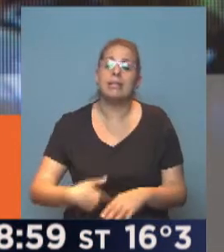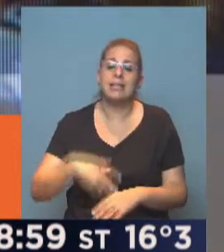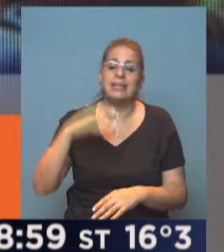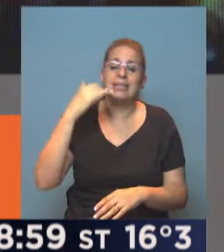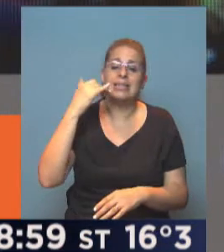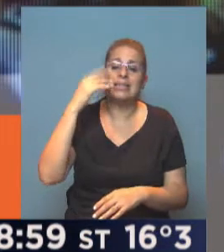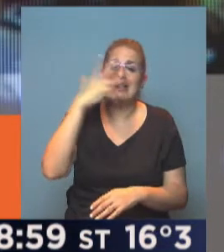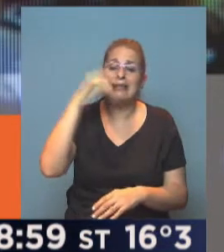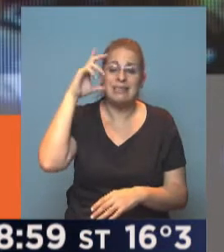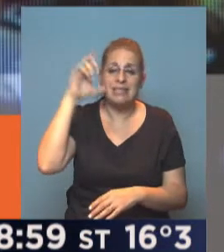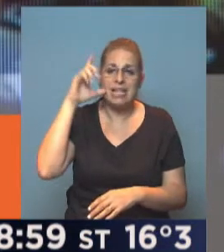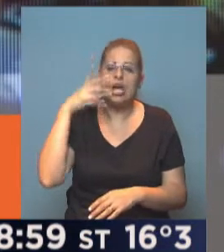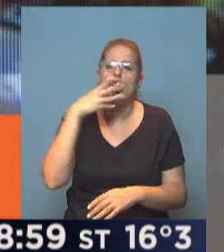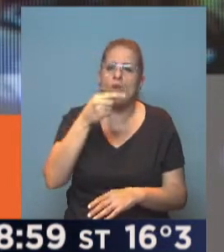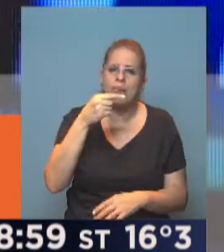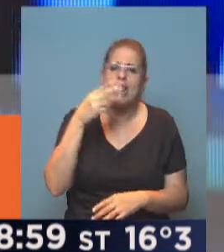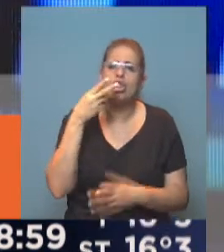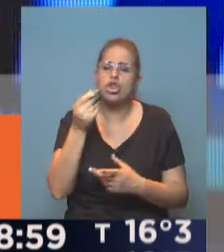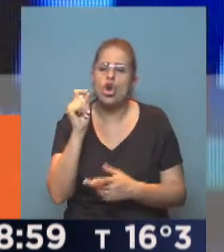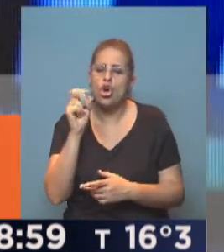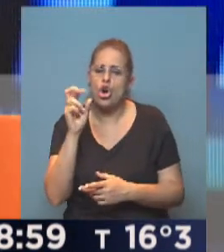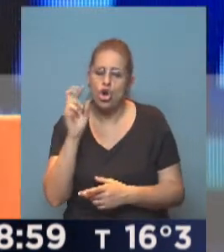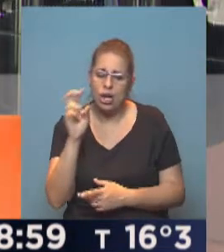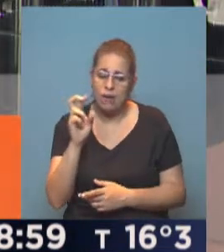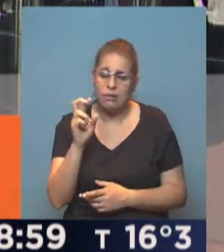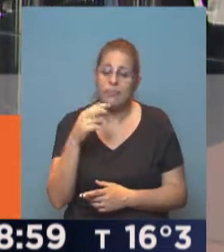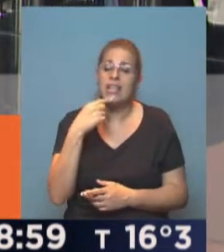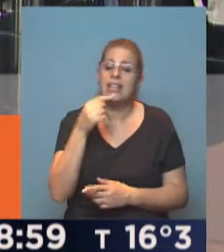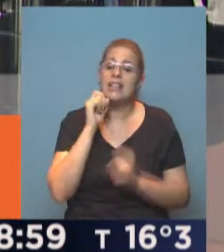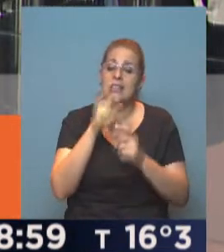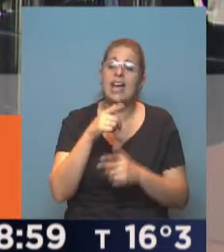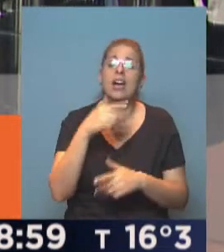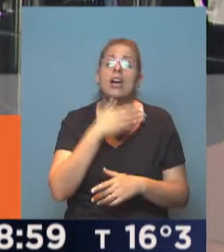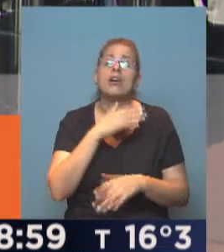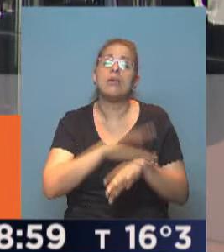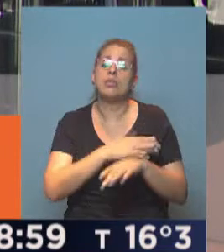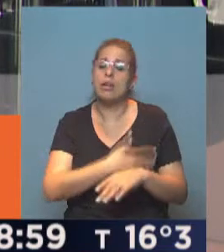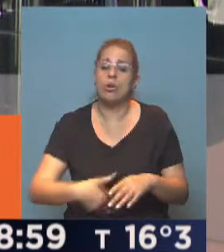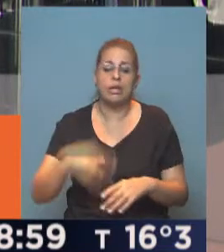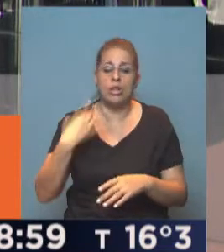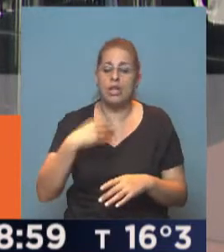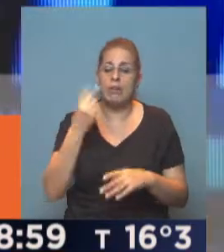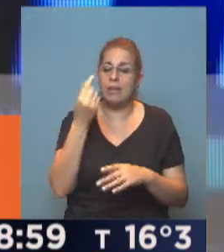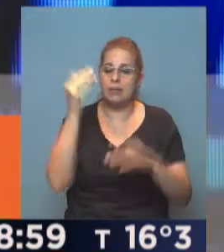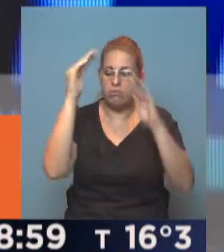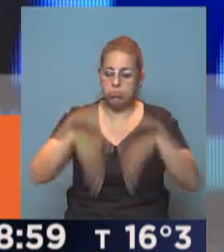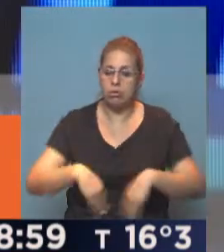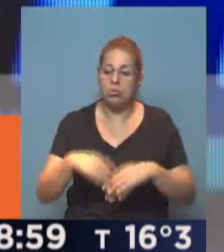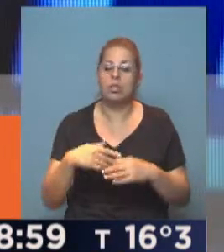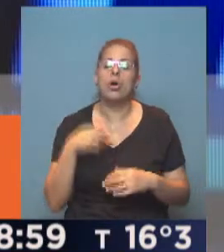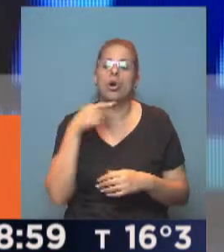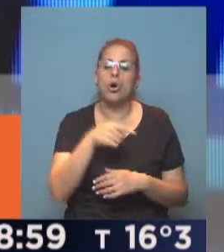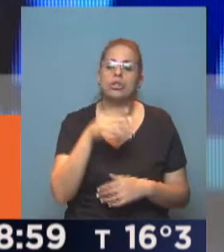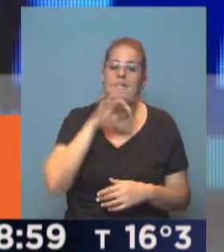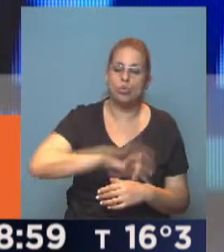el dólar a 7.20 lo compró a 8.70 y hizo que el gobierno devaluara, lo que fue un impacto económico tremendo en contra del